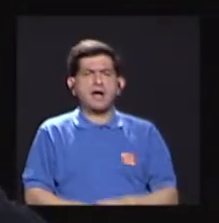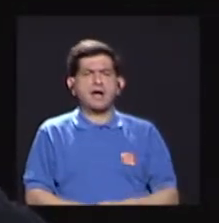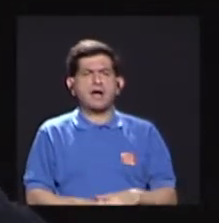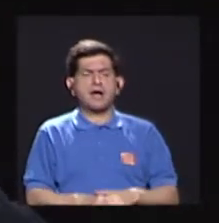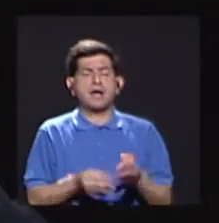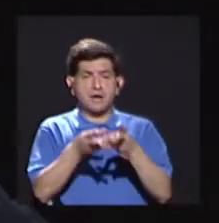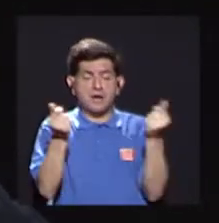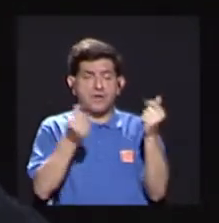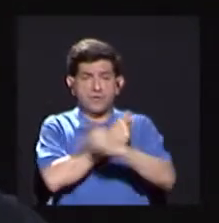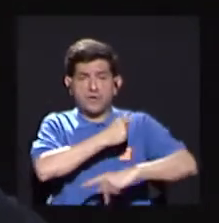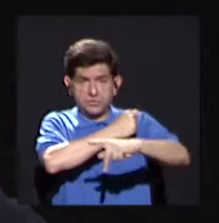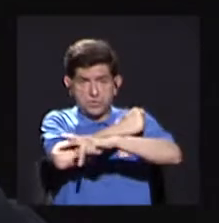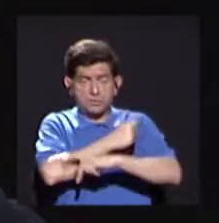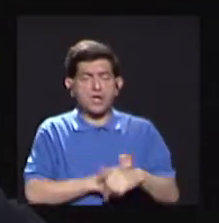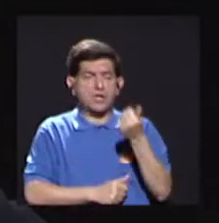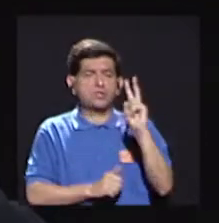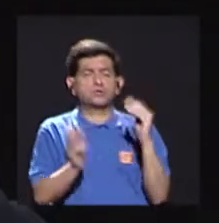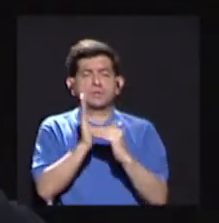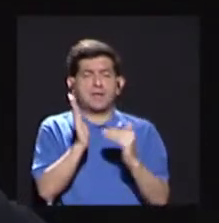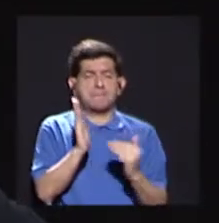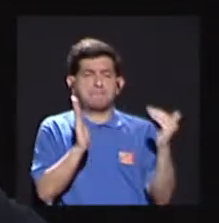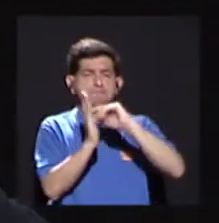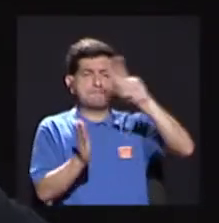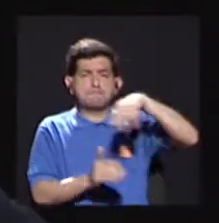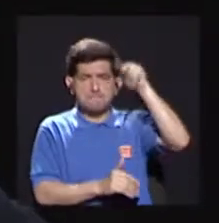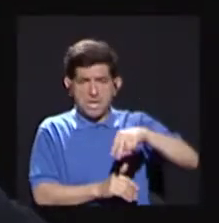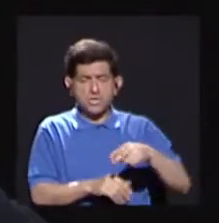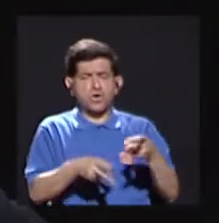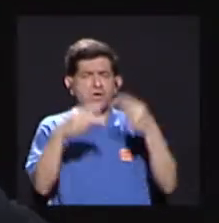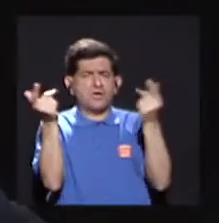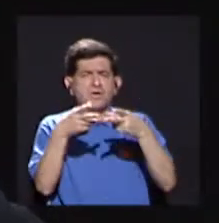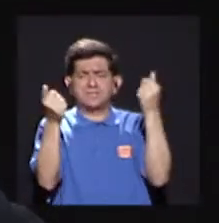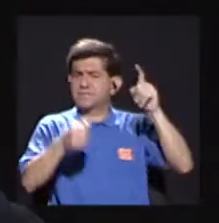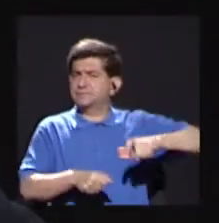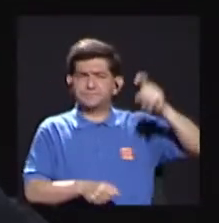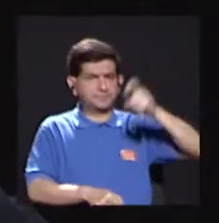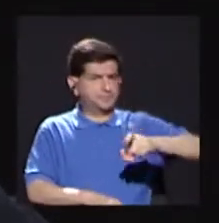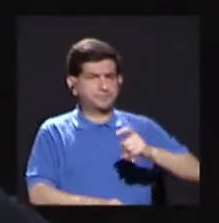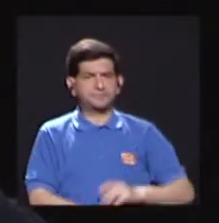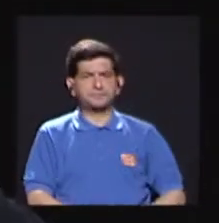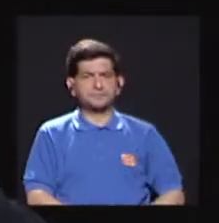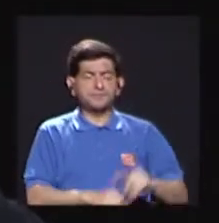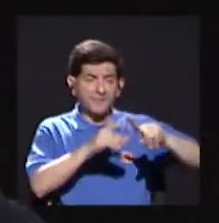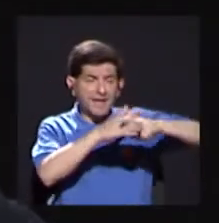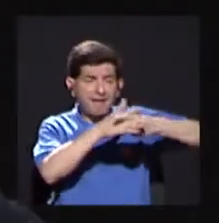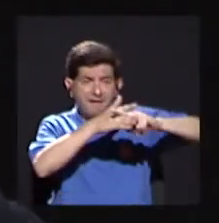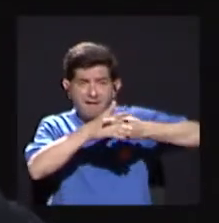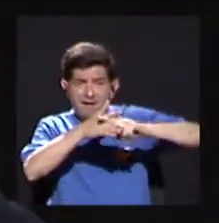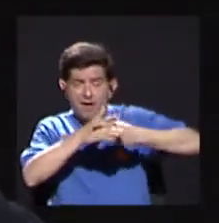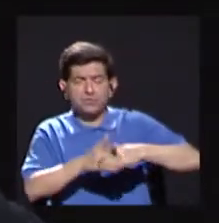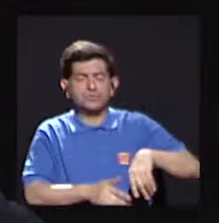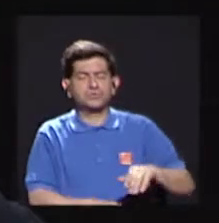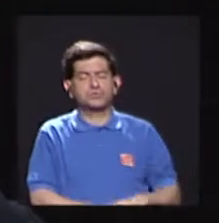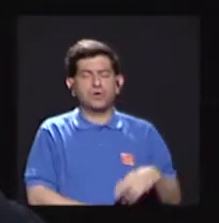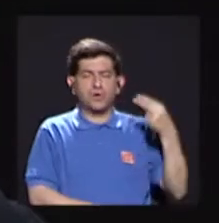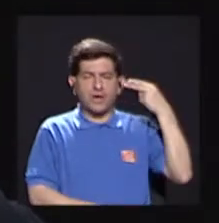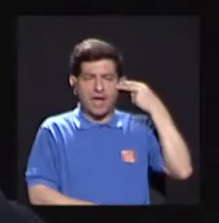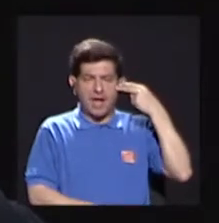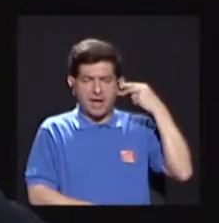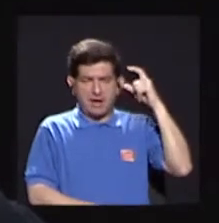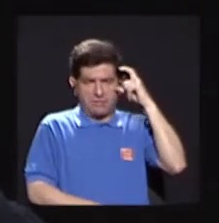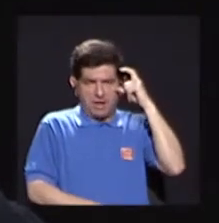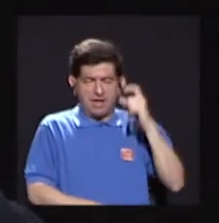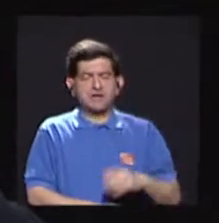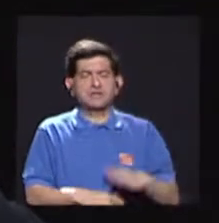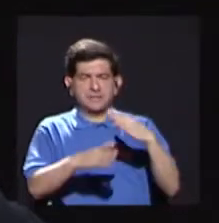país que 12 mil millones de colones de gastos innecesarios en los ajustes que donde yo fallas hizo en la